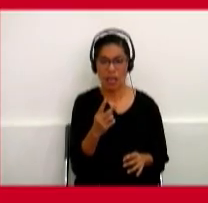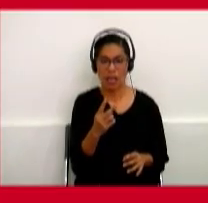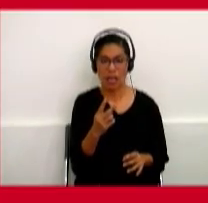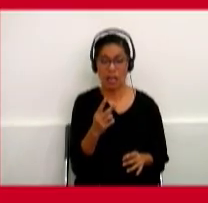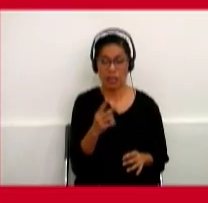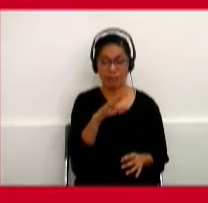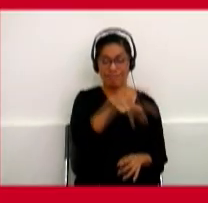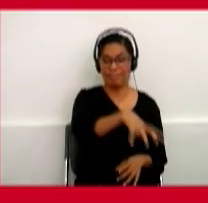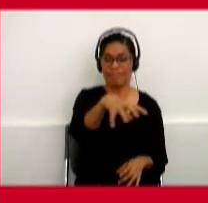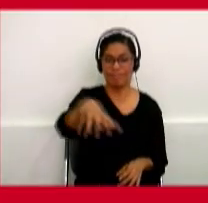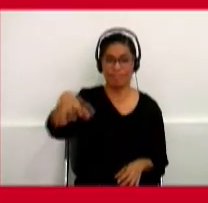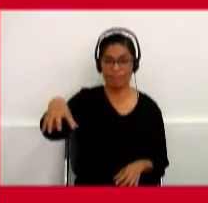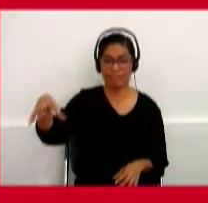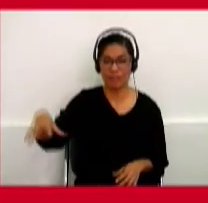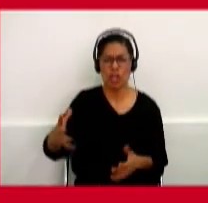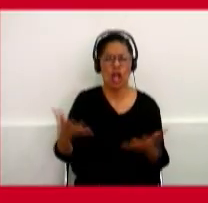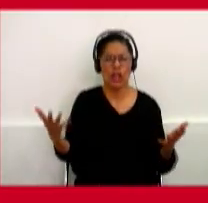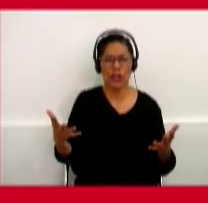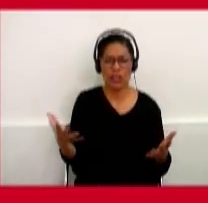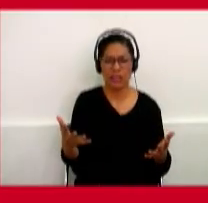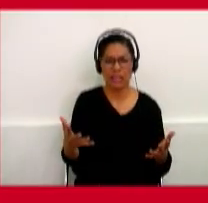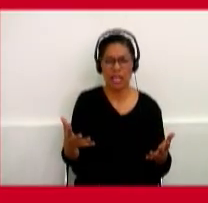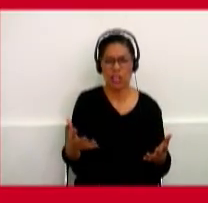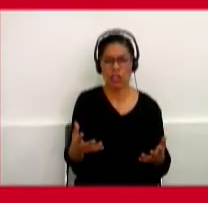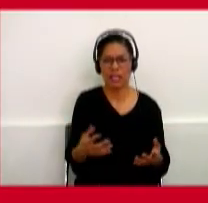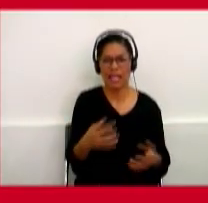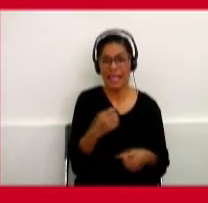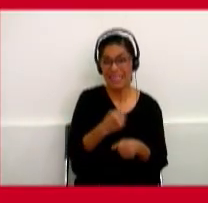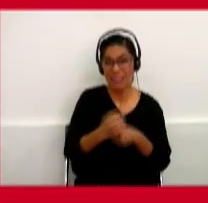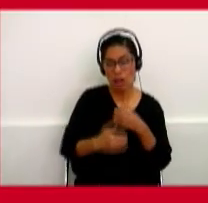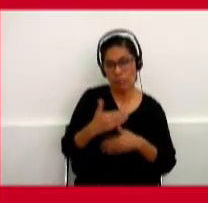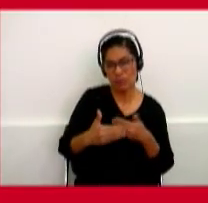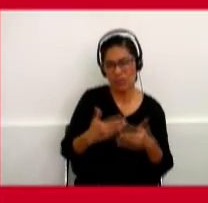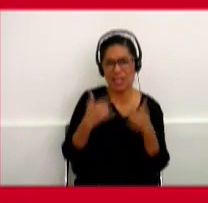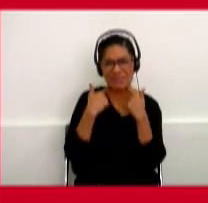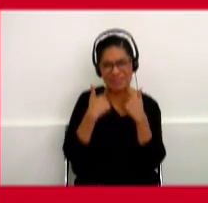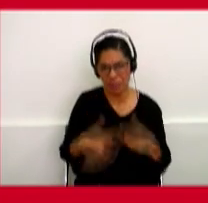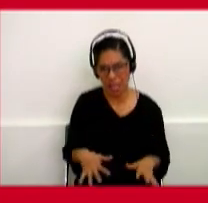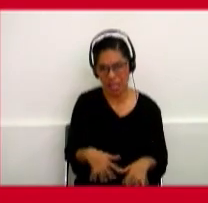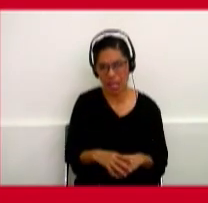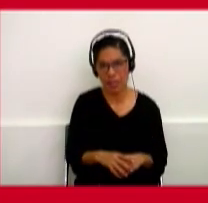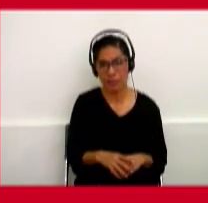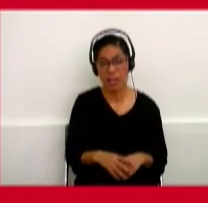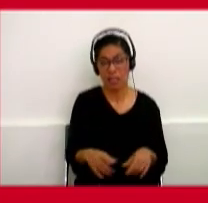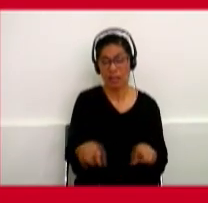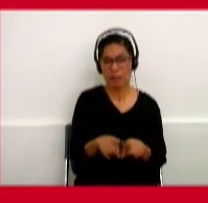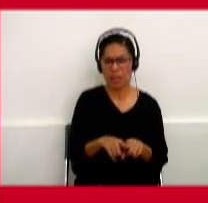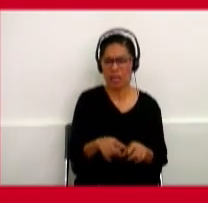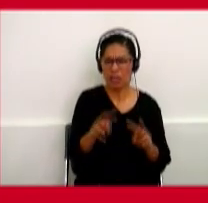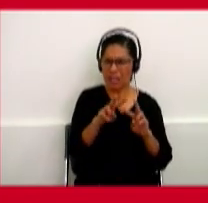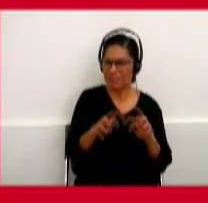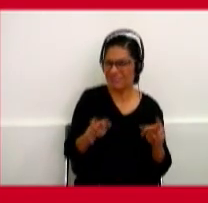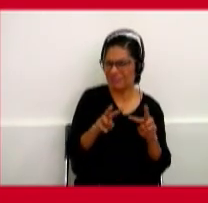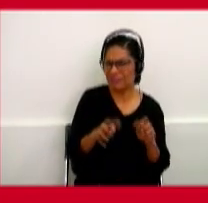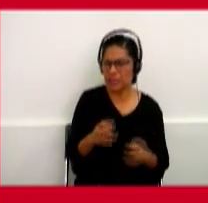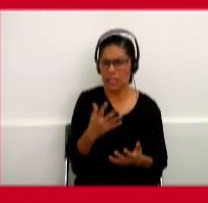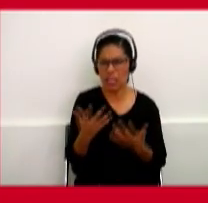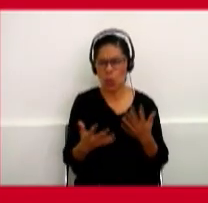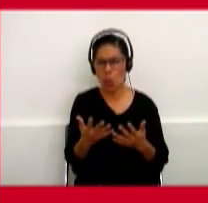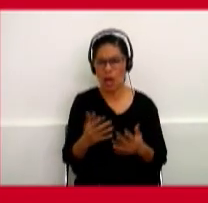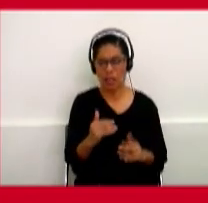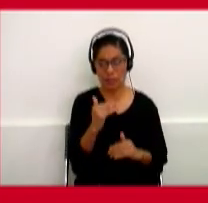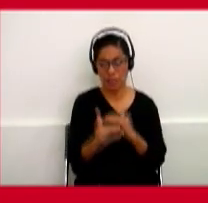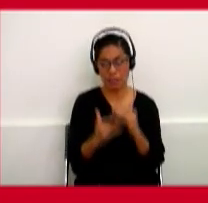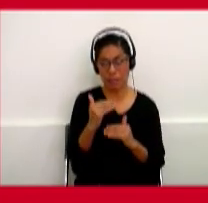áreas de potencial donde se pierde producción, y esto se observó, por ejemplo, con el trabajo que hicimos tratando de averiguar o encontrar cómo los tiempos de ciclo